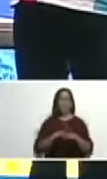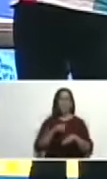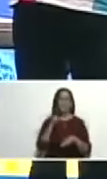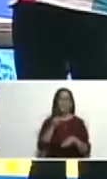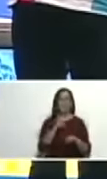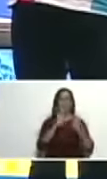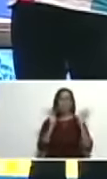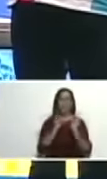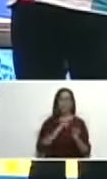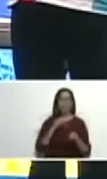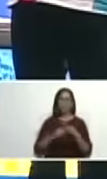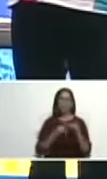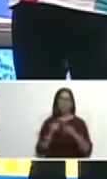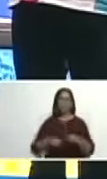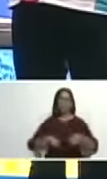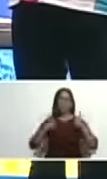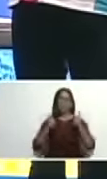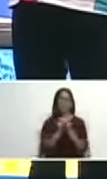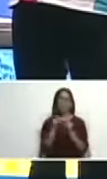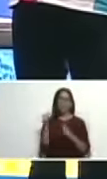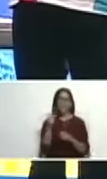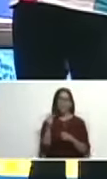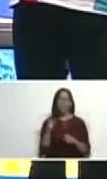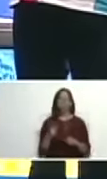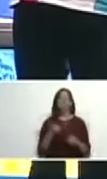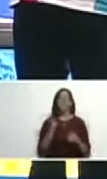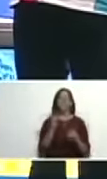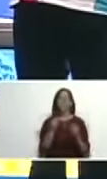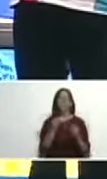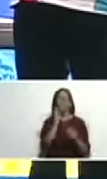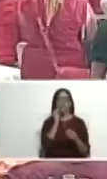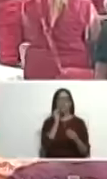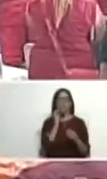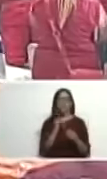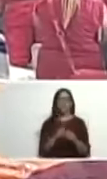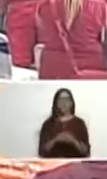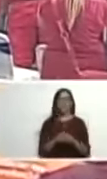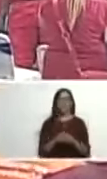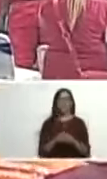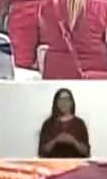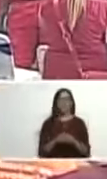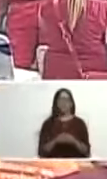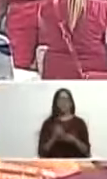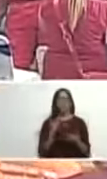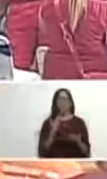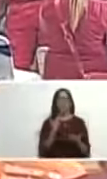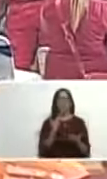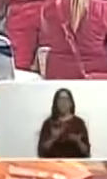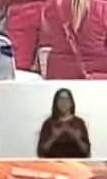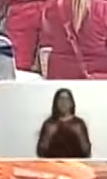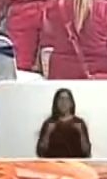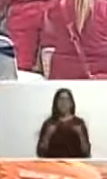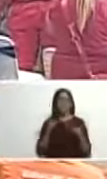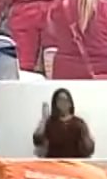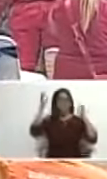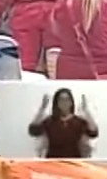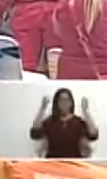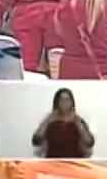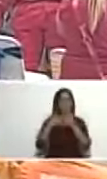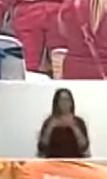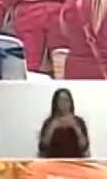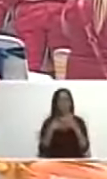de nosotros hacer más con menos, presidente. Y hay mucha experiencia, y ante esas licencias que se ha inventado el imperio